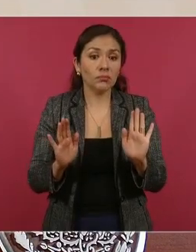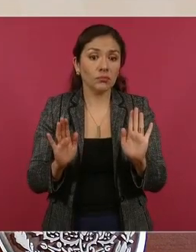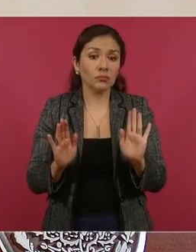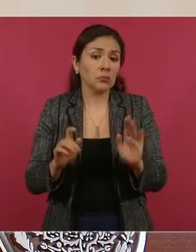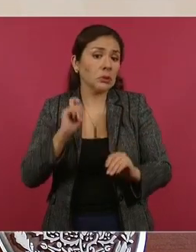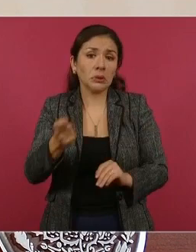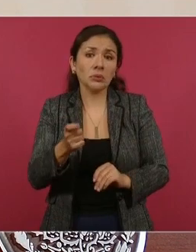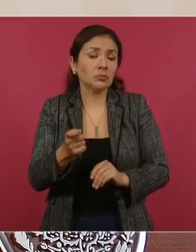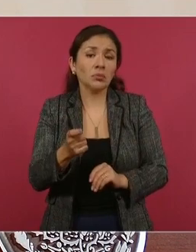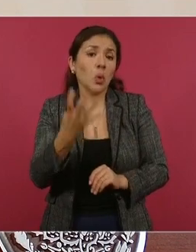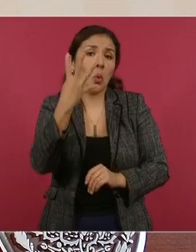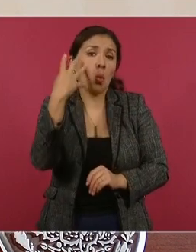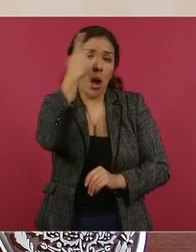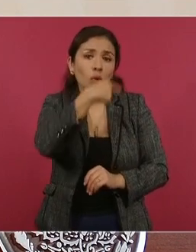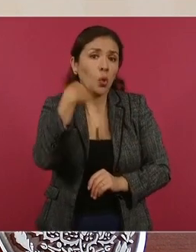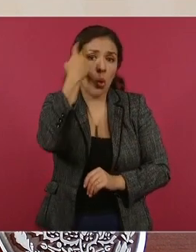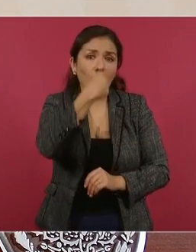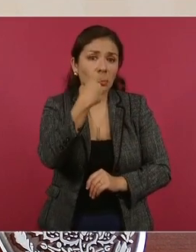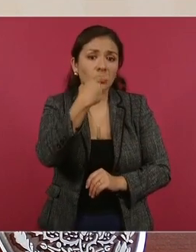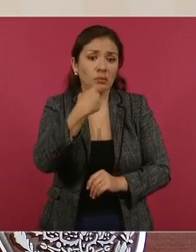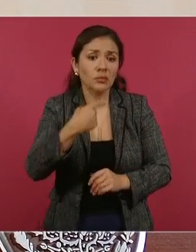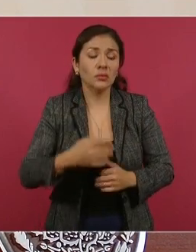que son 4 horas,